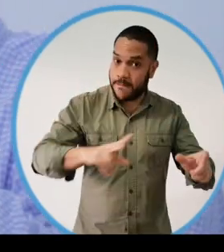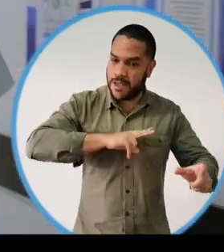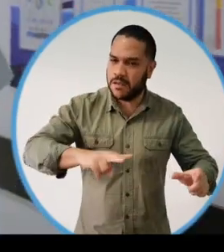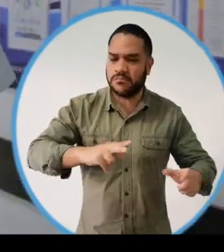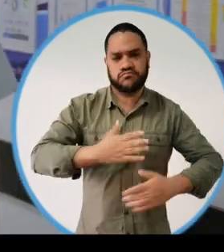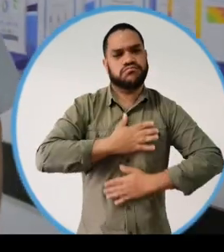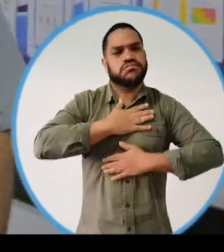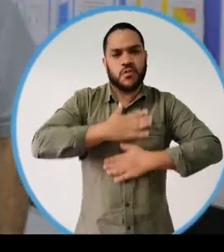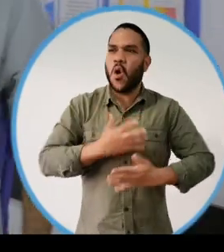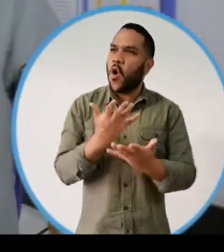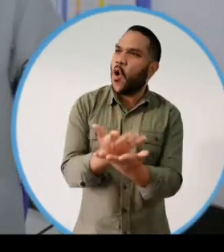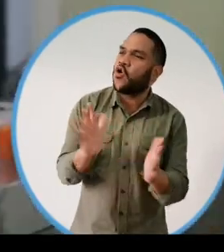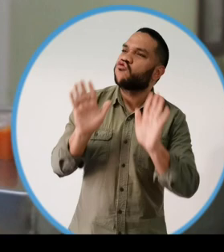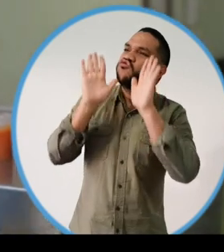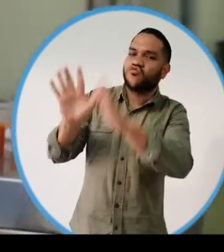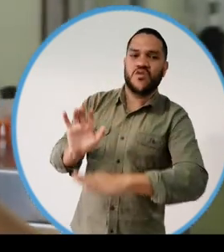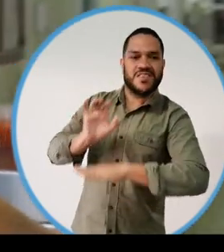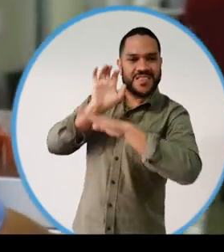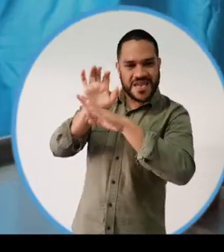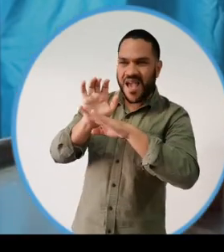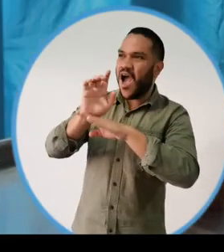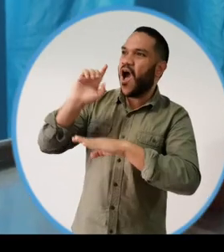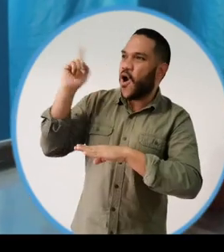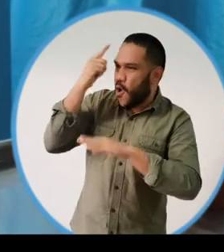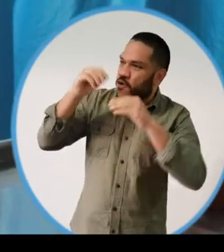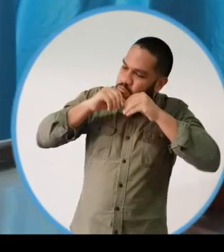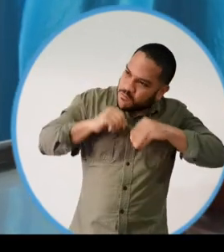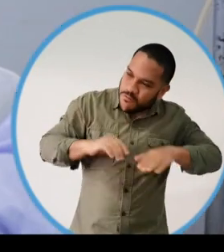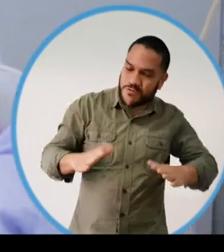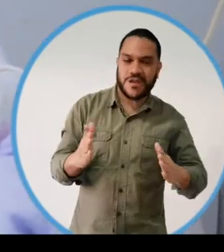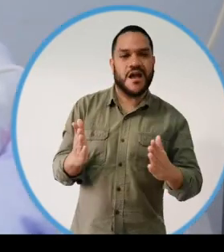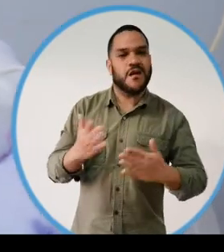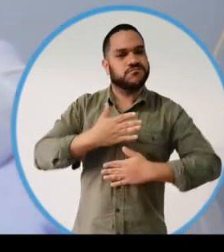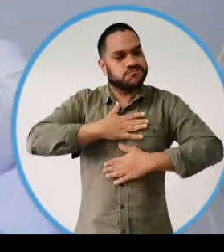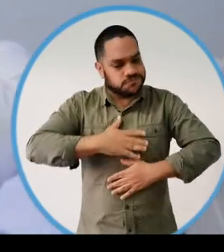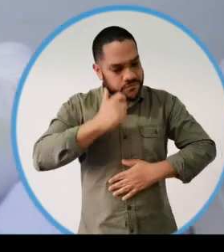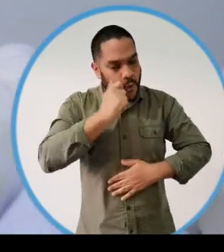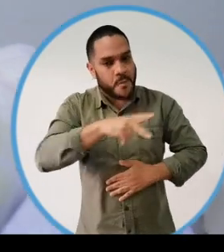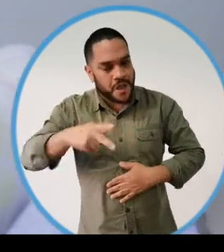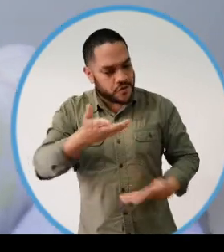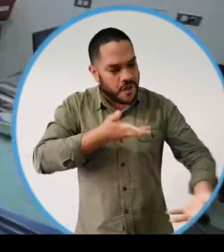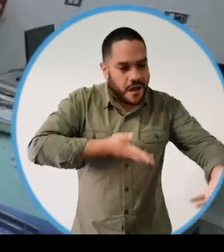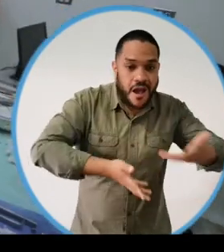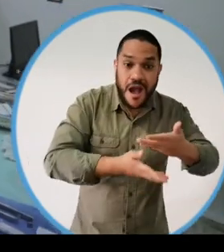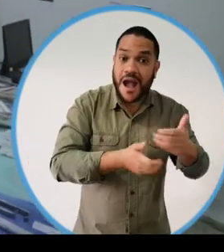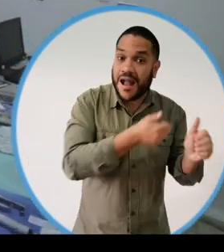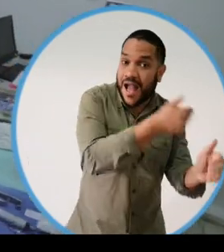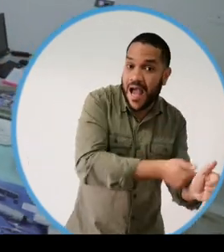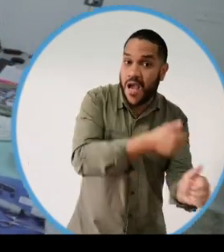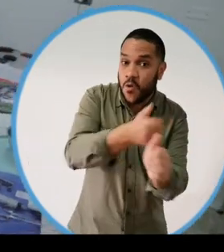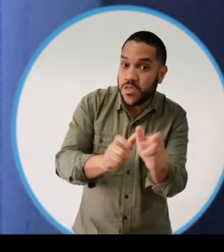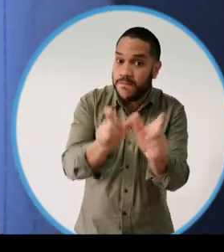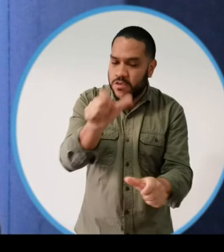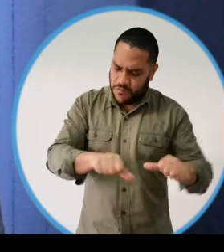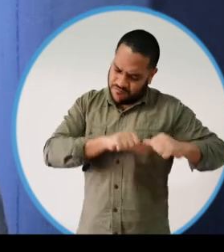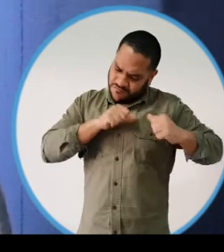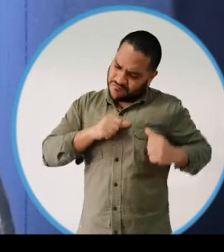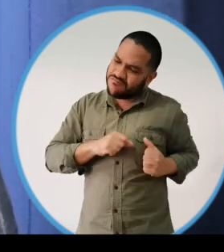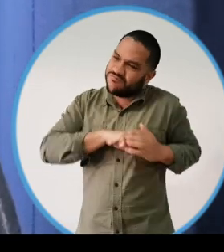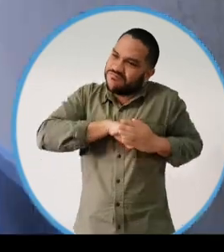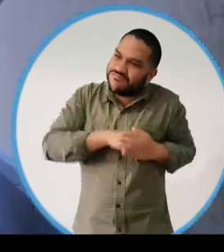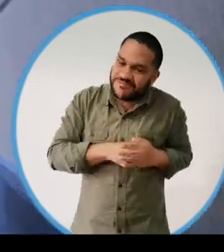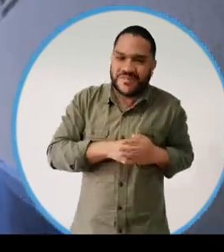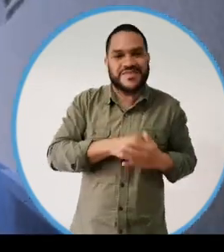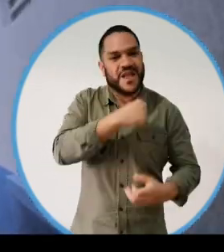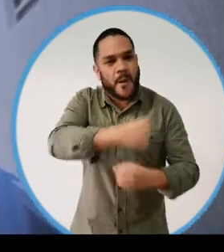en lo público y una casa de salud más humanizada que permanecerá en el corazón de cada uno de sus pacientes, sus